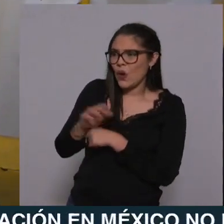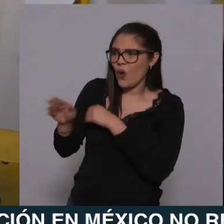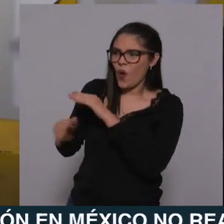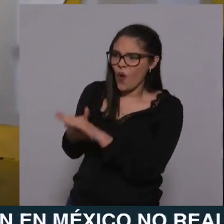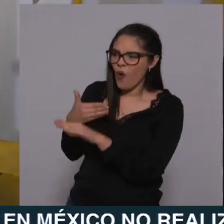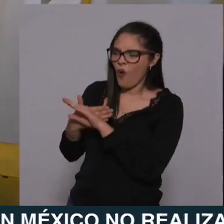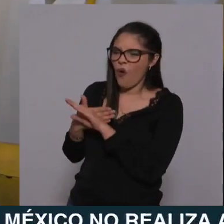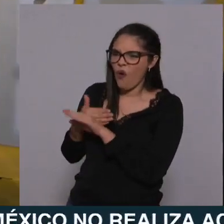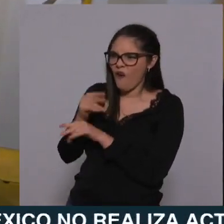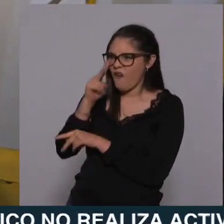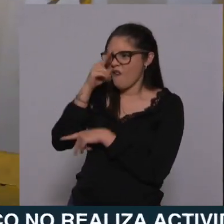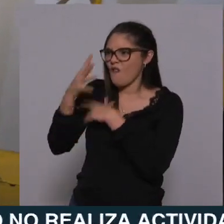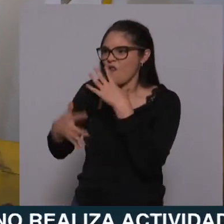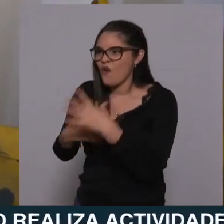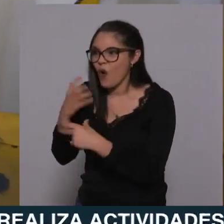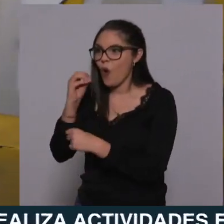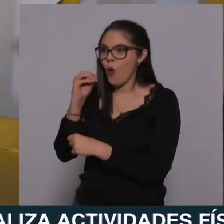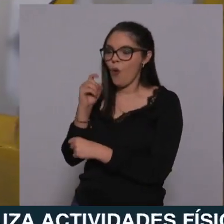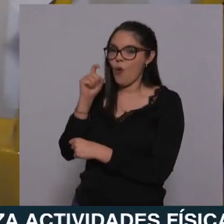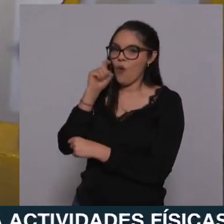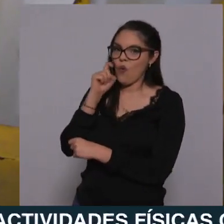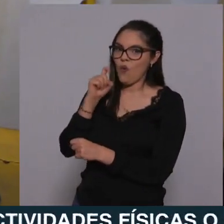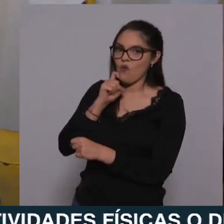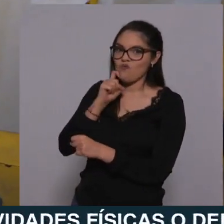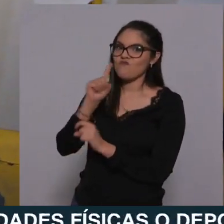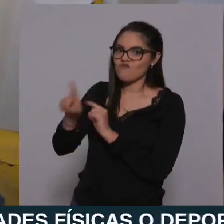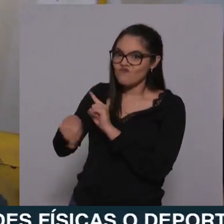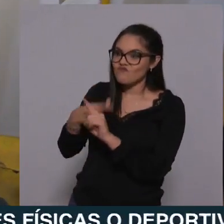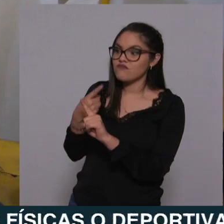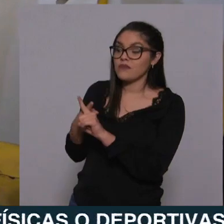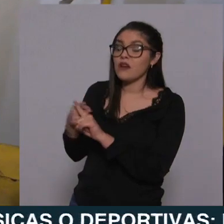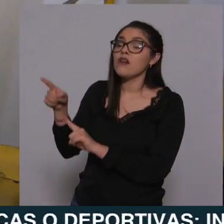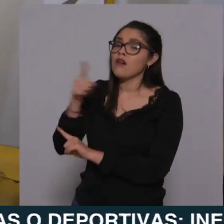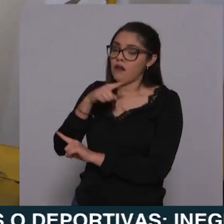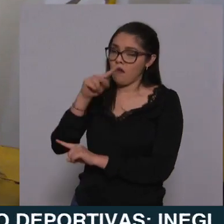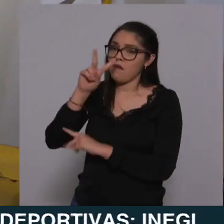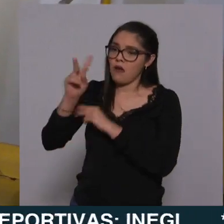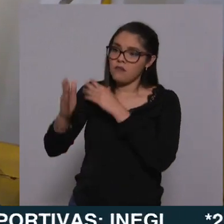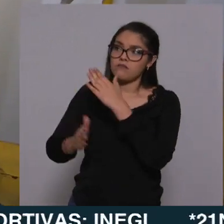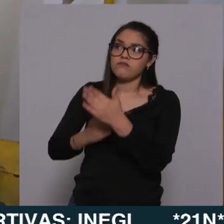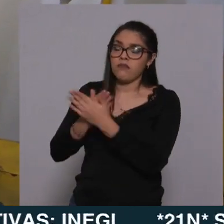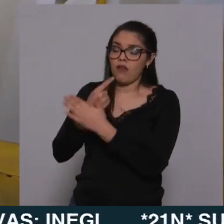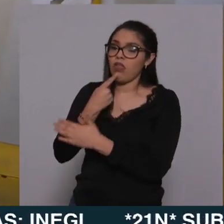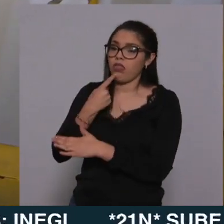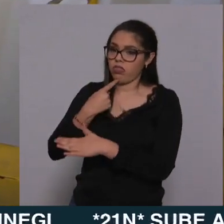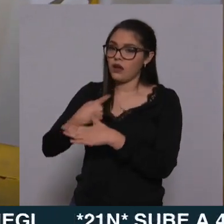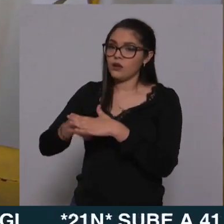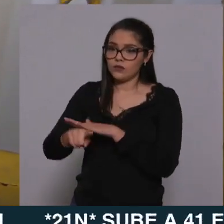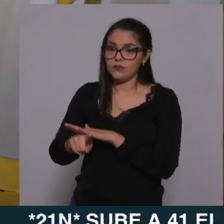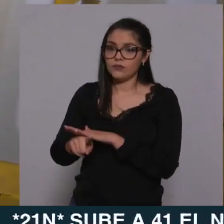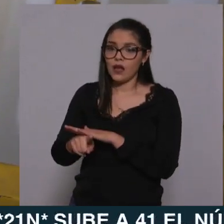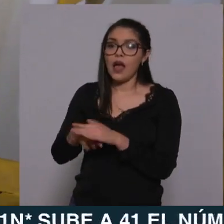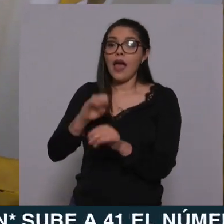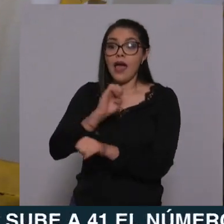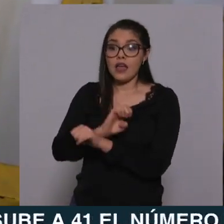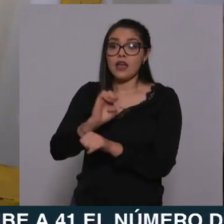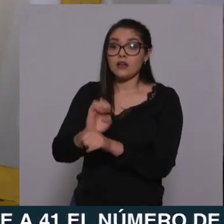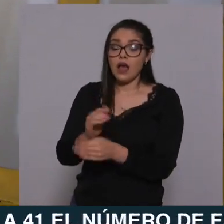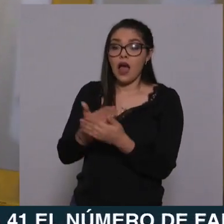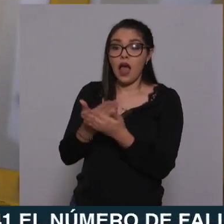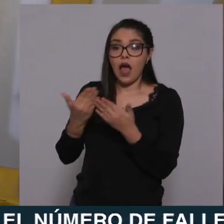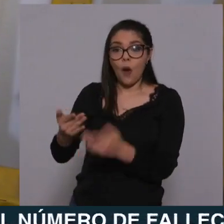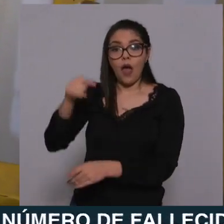sufrieron algún abuso sexual, pues iban a poner alguna denuncia. Entonces aquí hay un módulo de hecho que ya